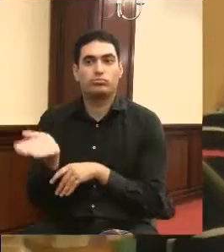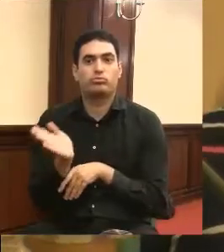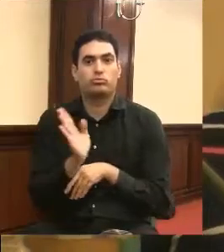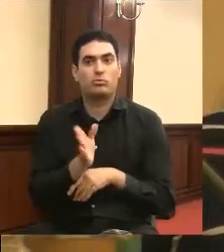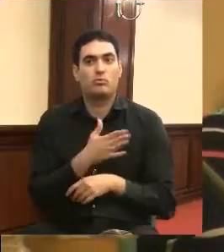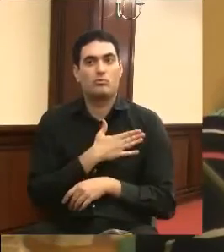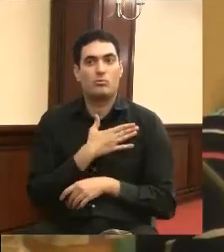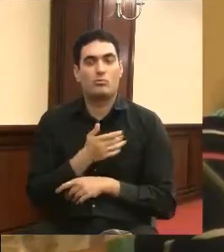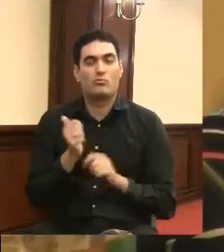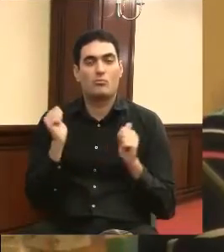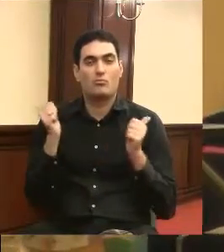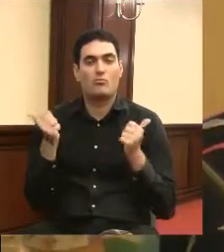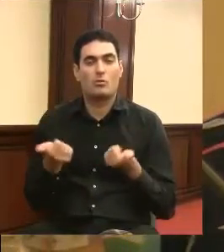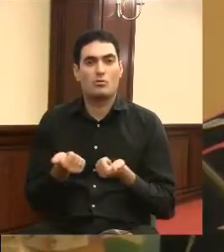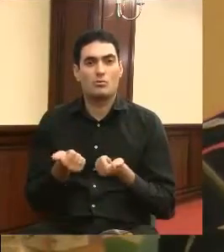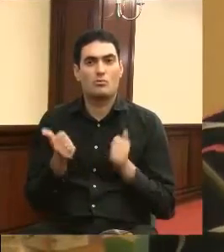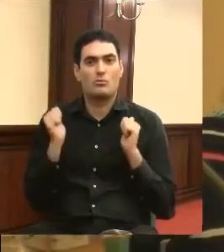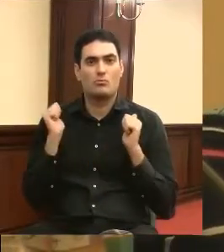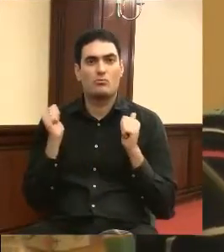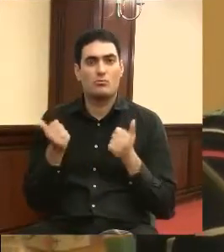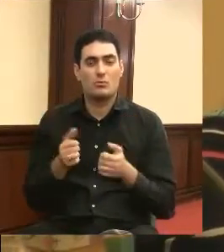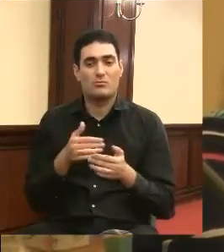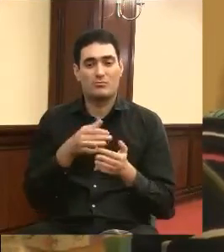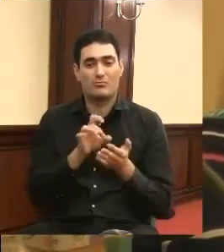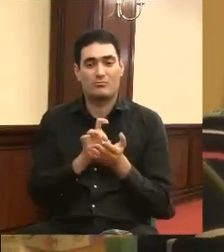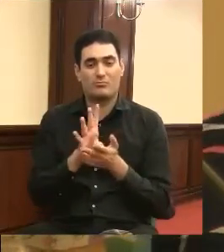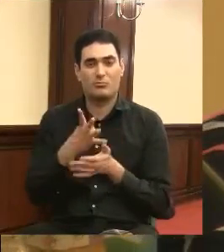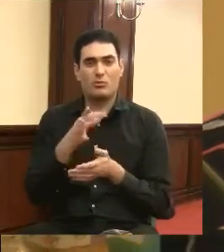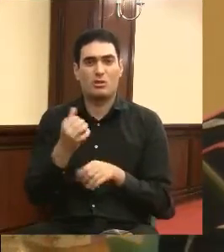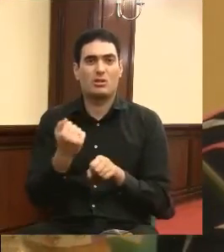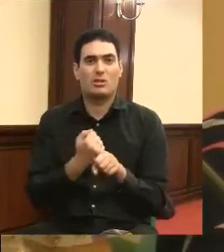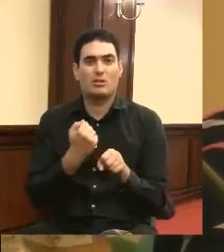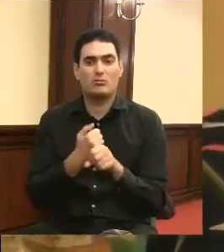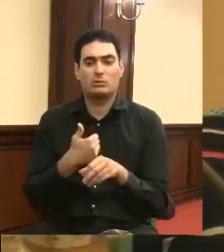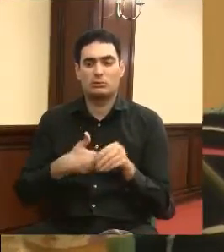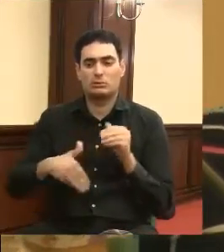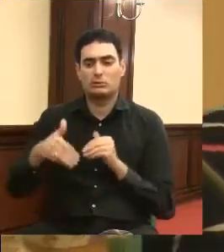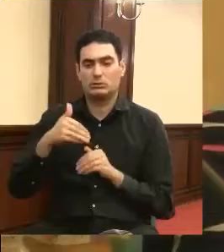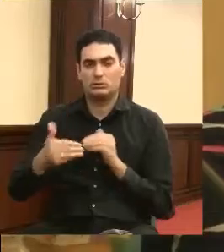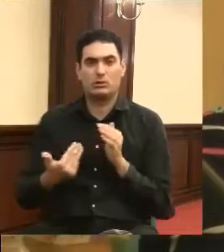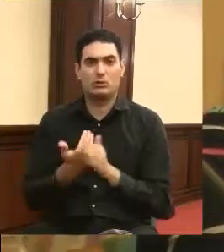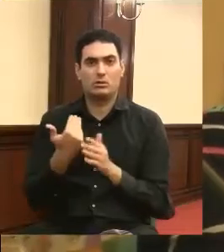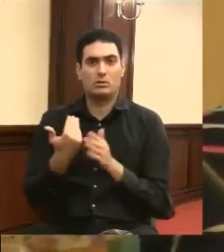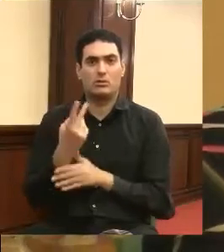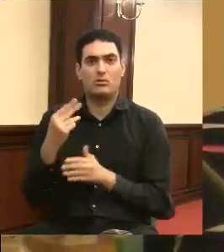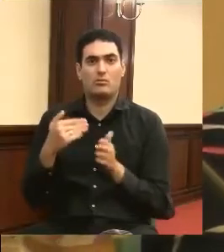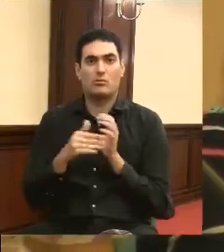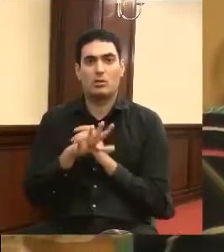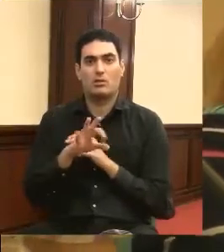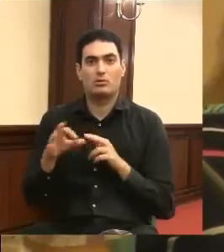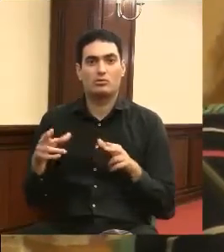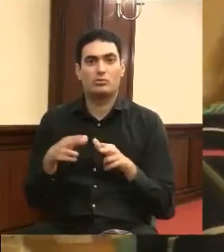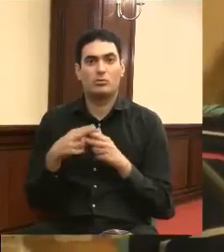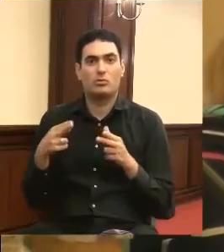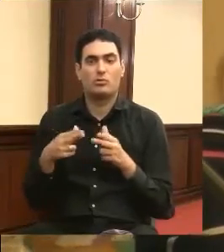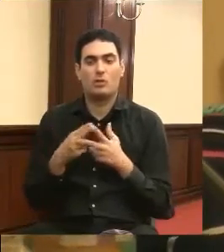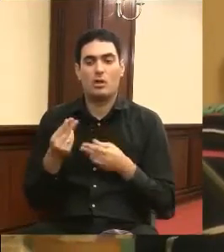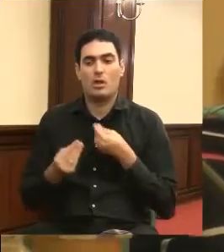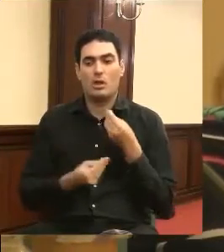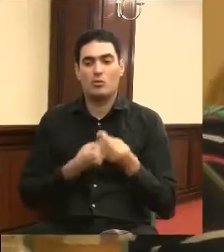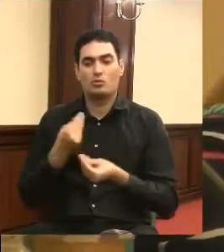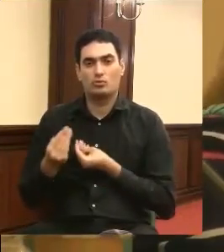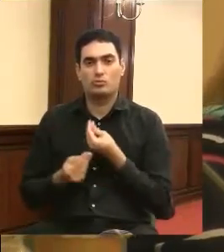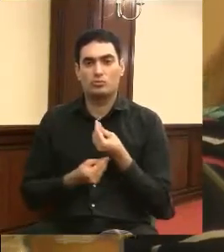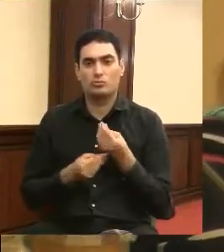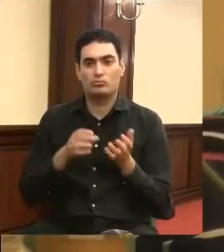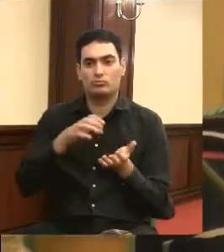de 3.500 usuarios afectados. En Móstoles, el comienzo de este ERE dejará en la calle a 40 trabajadores en los próximos